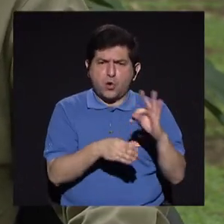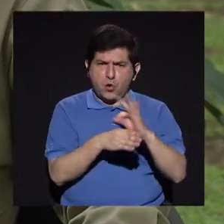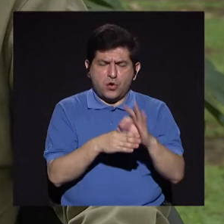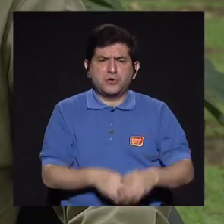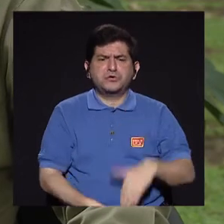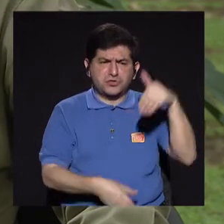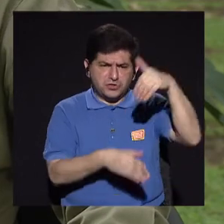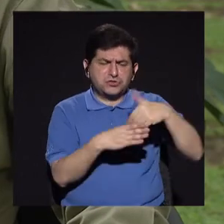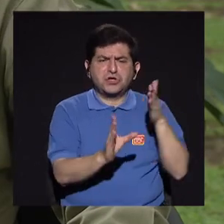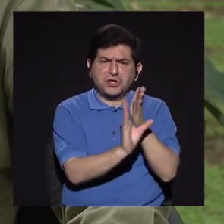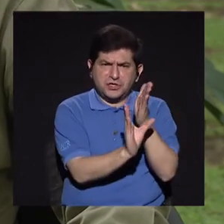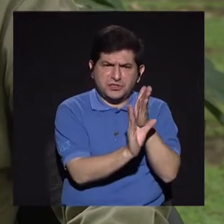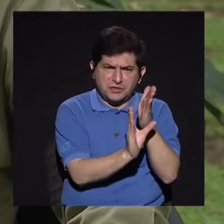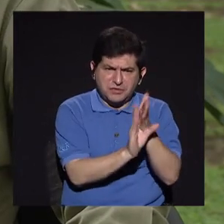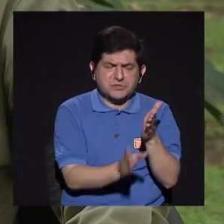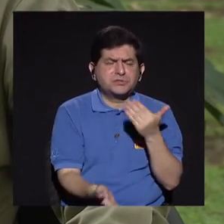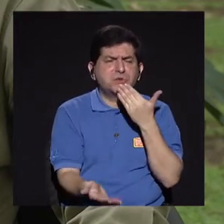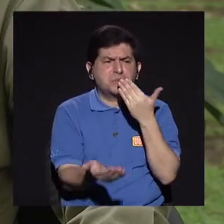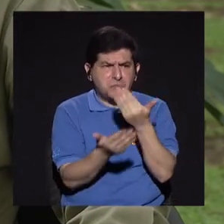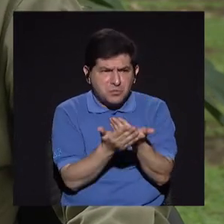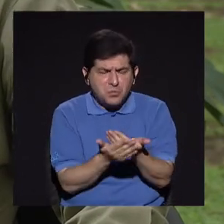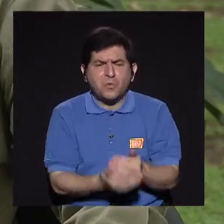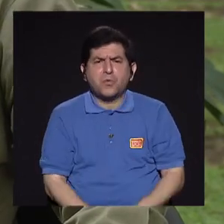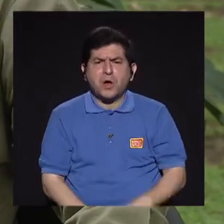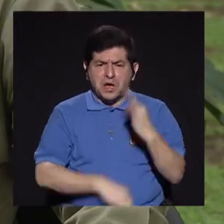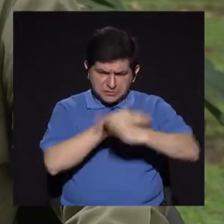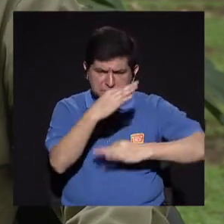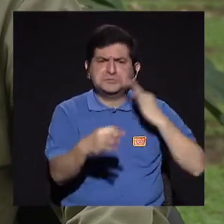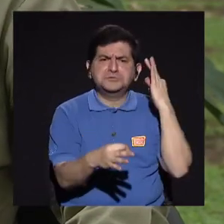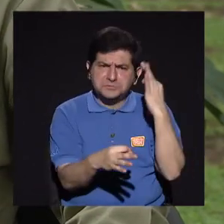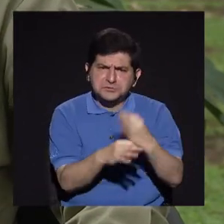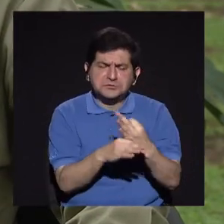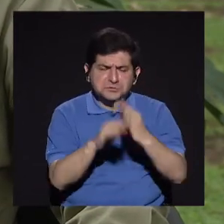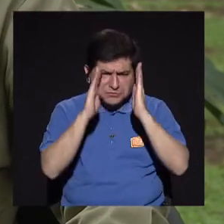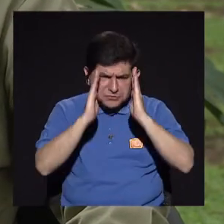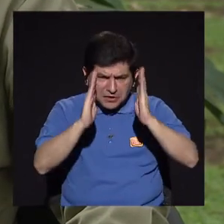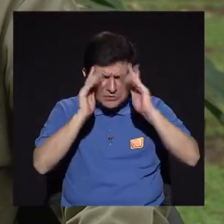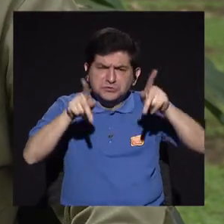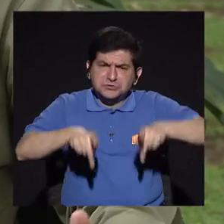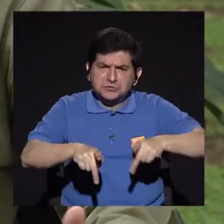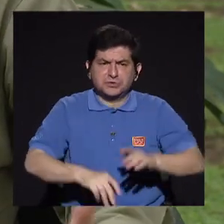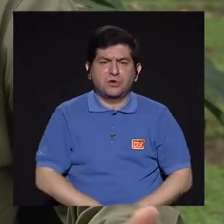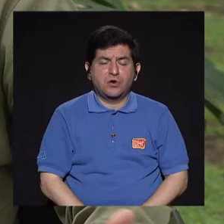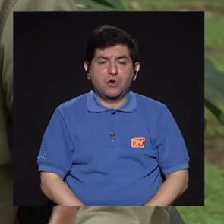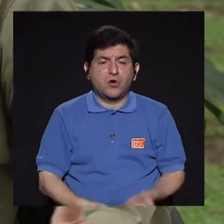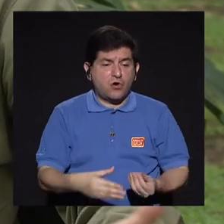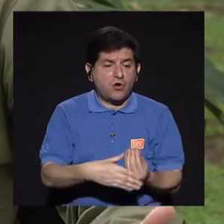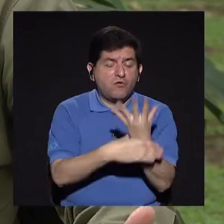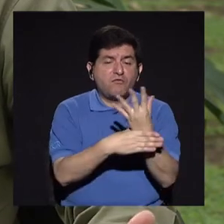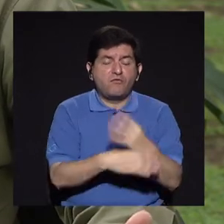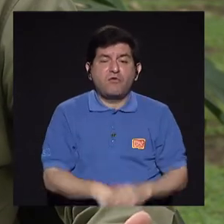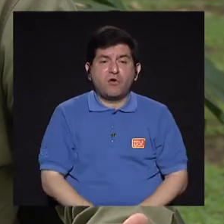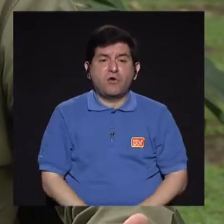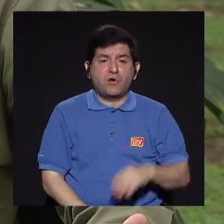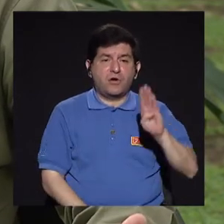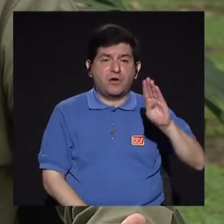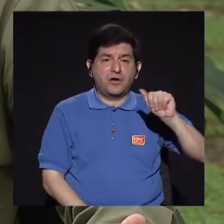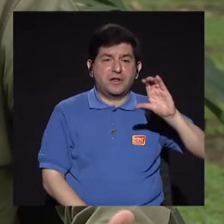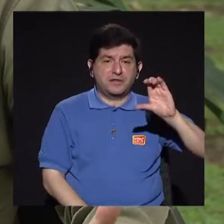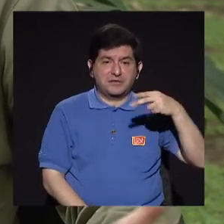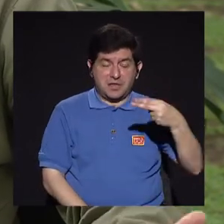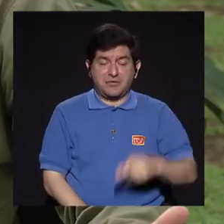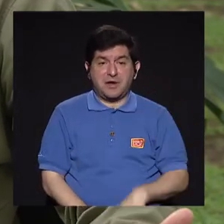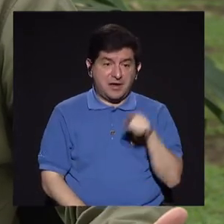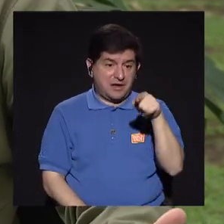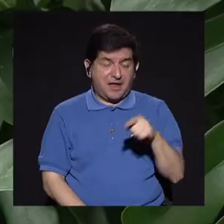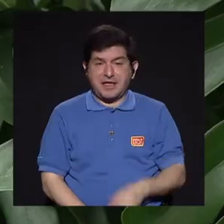hay intervenciones psicológicas de muy buen peso, de muy buen calibre para abordar estos pacientes. O sea, las flores de Bach no son el ungüento de la Magdalena. Eso a